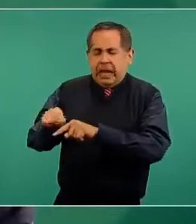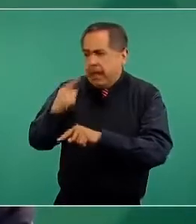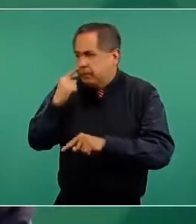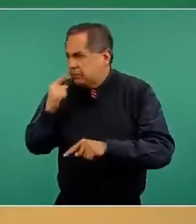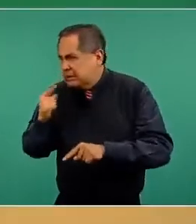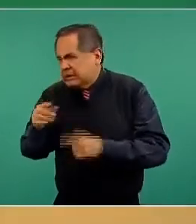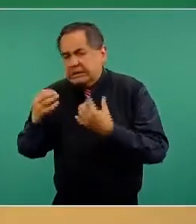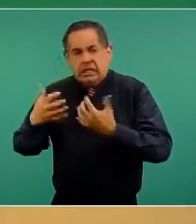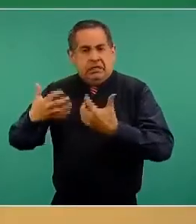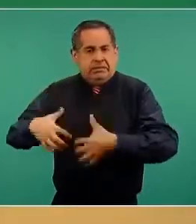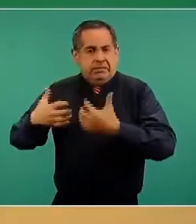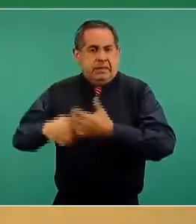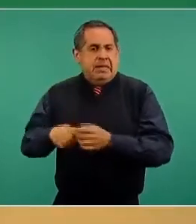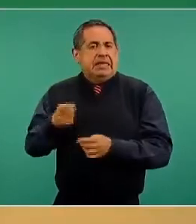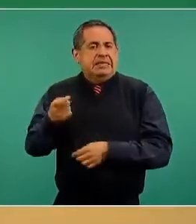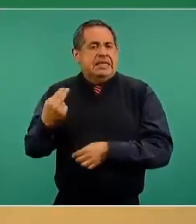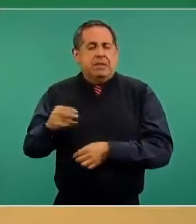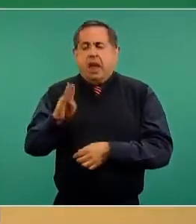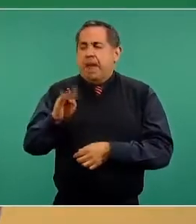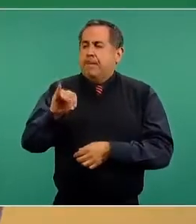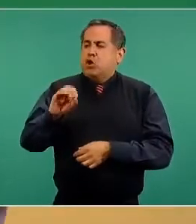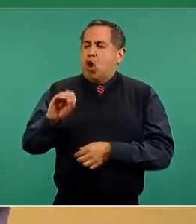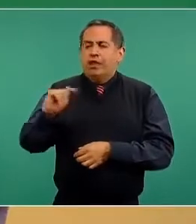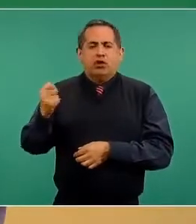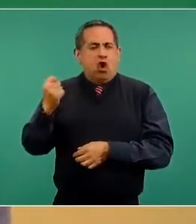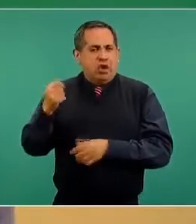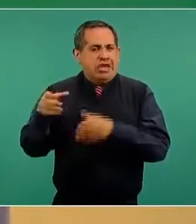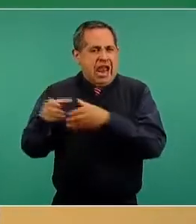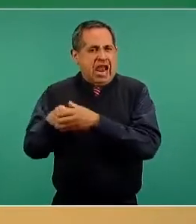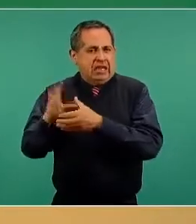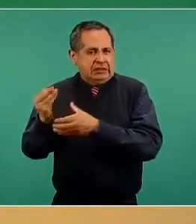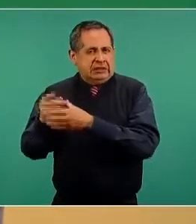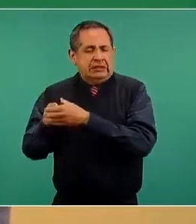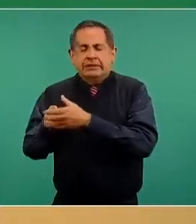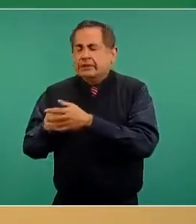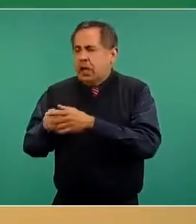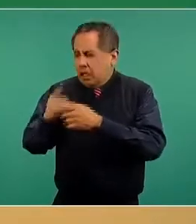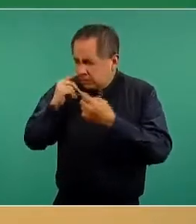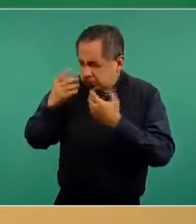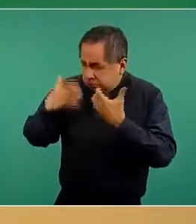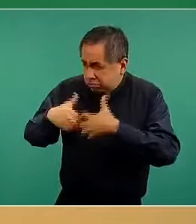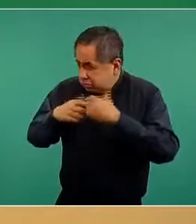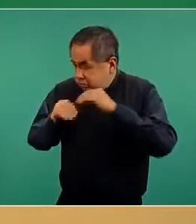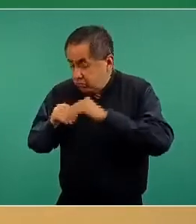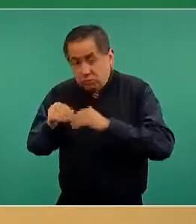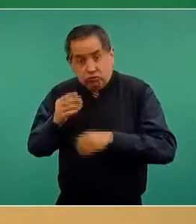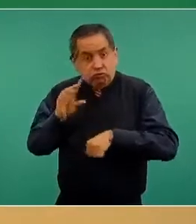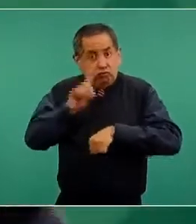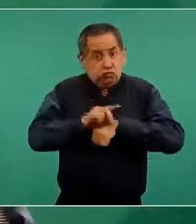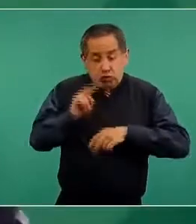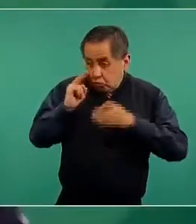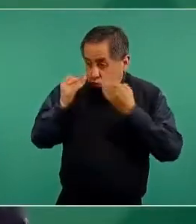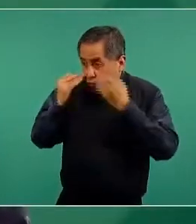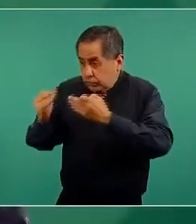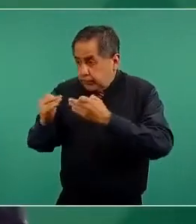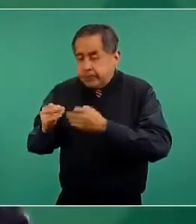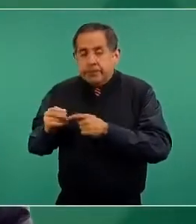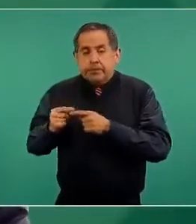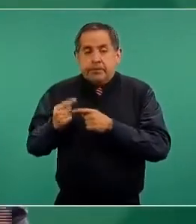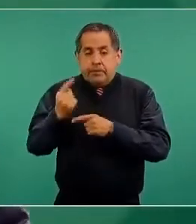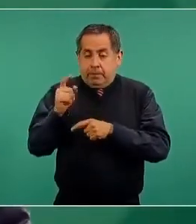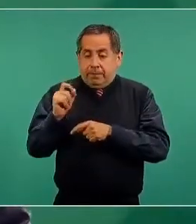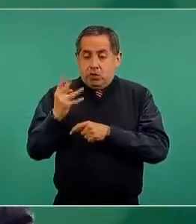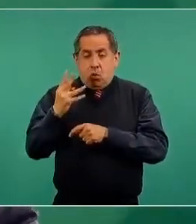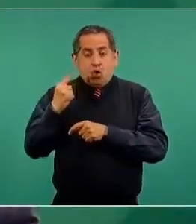que produce biotecnología. Ahí pudimos ver el proceso de elaboración, justo el día que visitamos la planta, 24 horas antes se